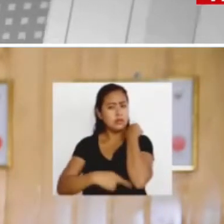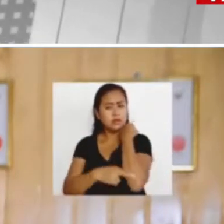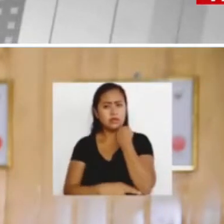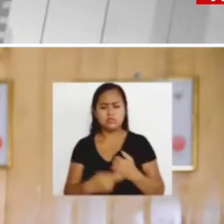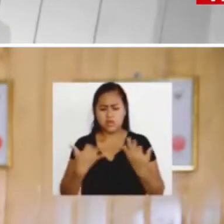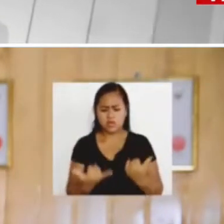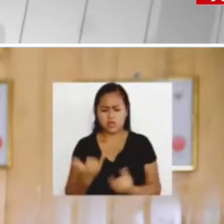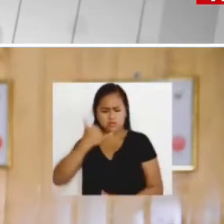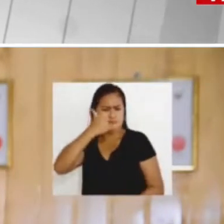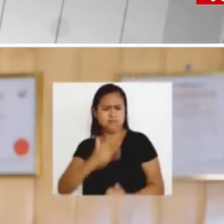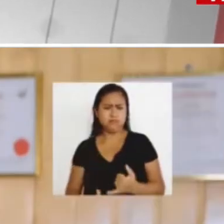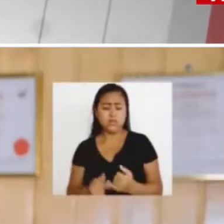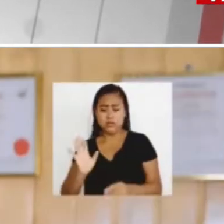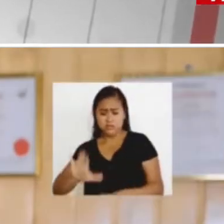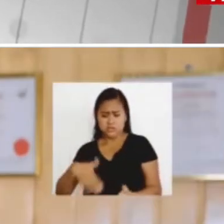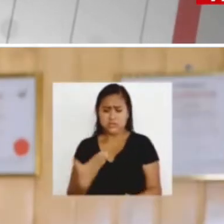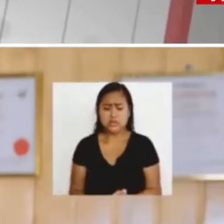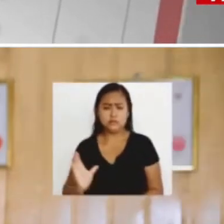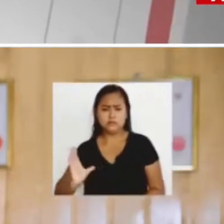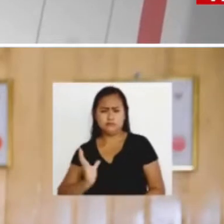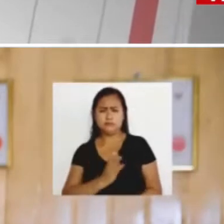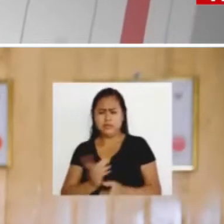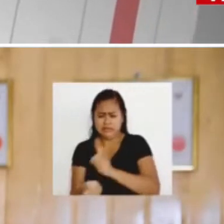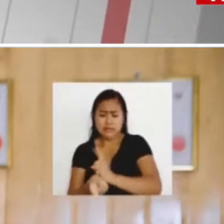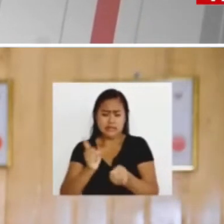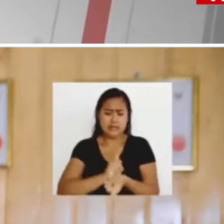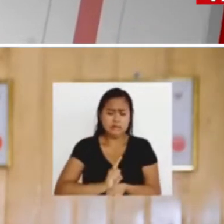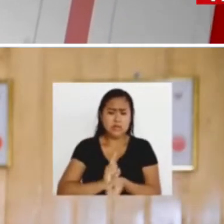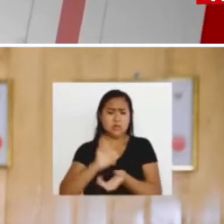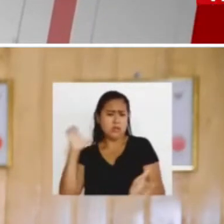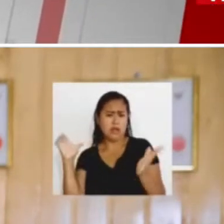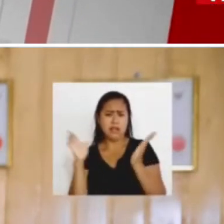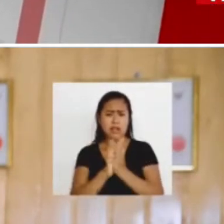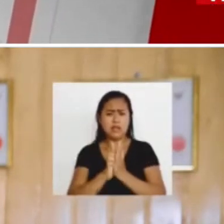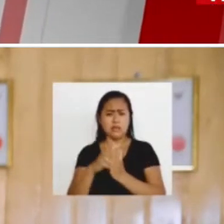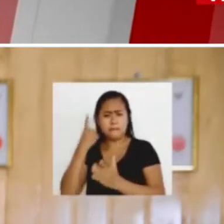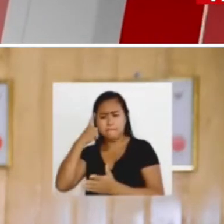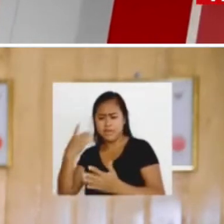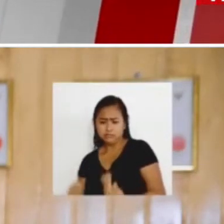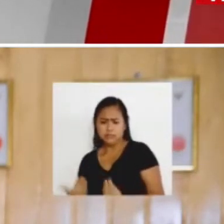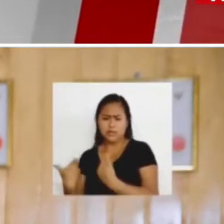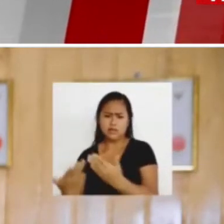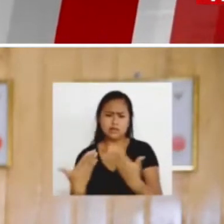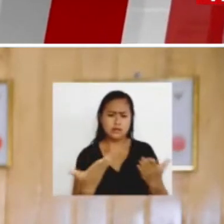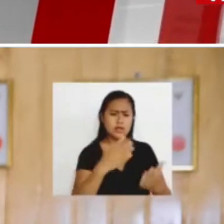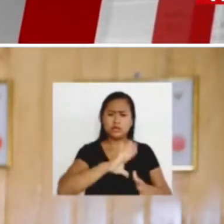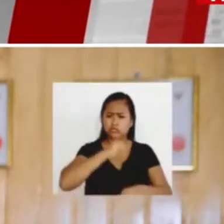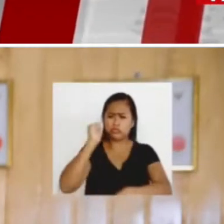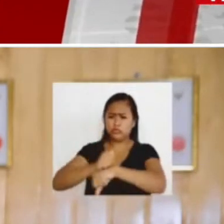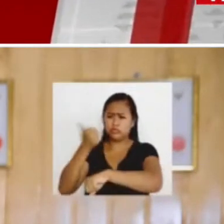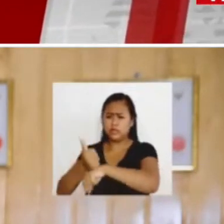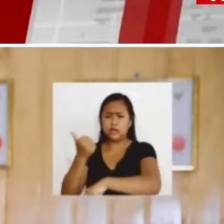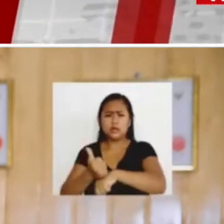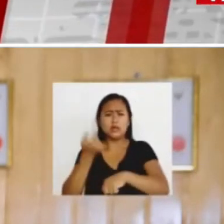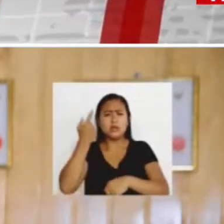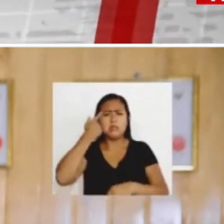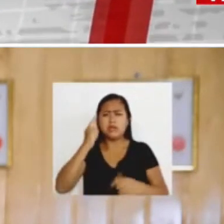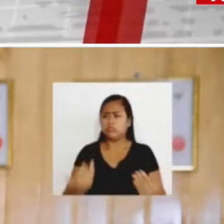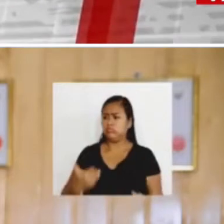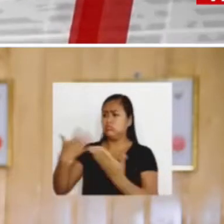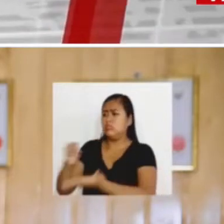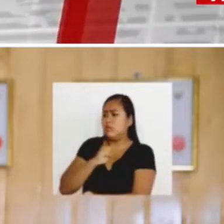ha corroído a nuestra sociedad. La gente ni siquiera cree en los candidatos al Congreso de la República. Hay un sector, por ejemplo,